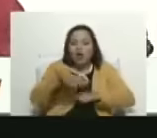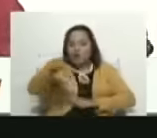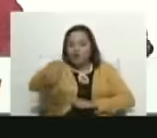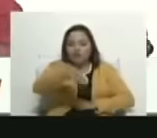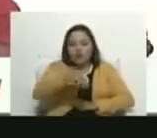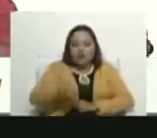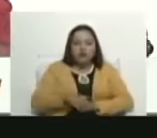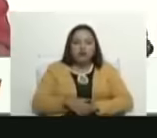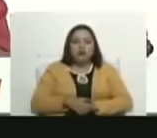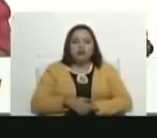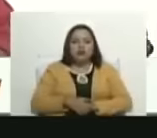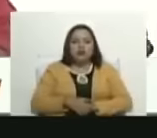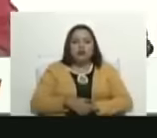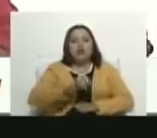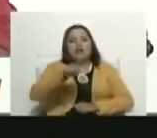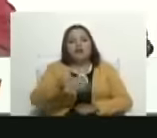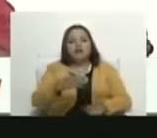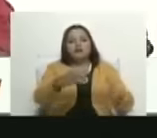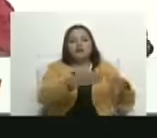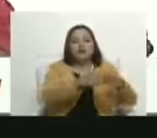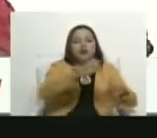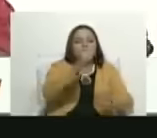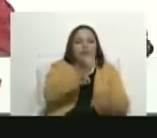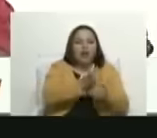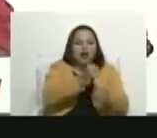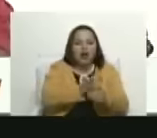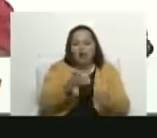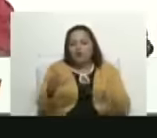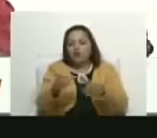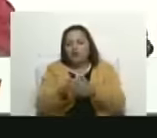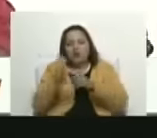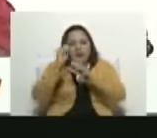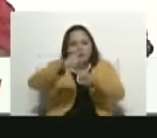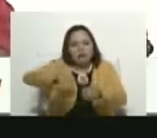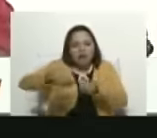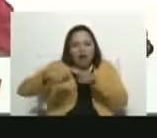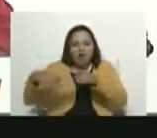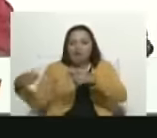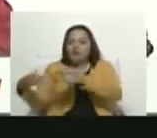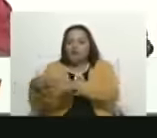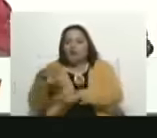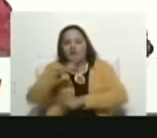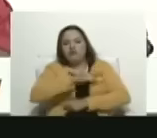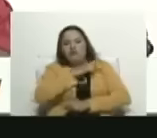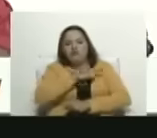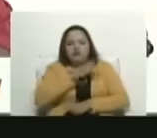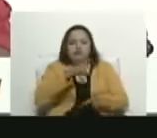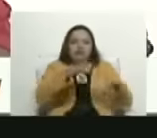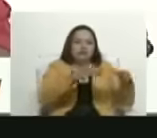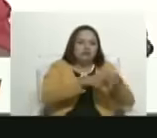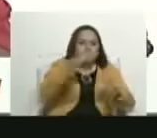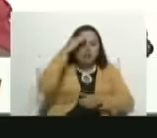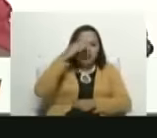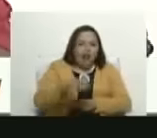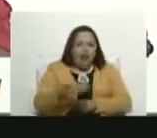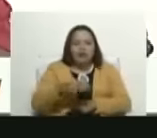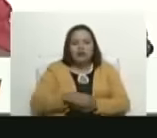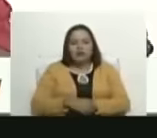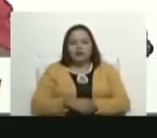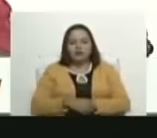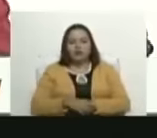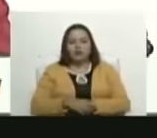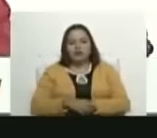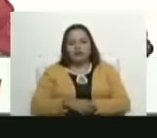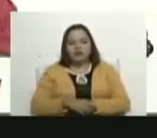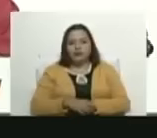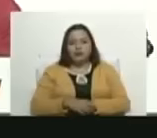Sectoriales, trabajadores, pescadores, religiosos, militares.